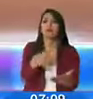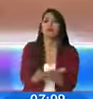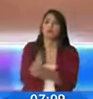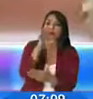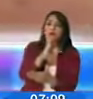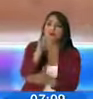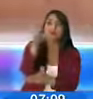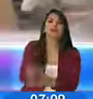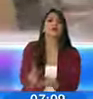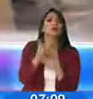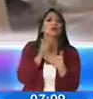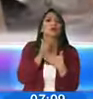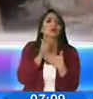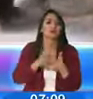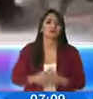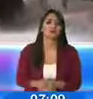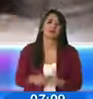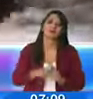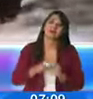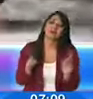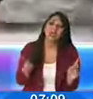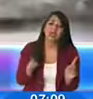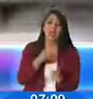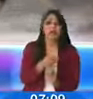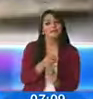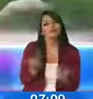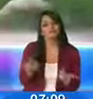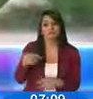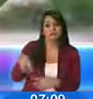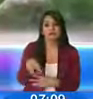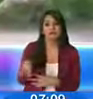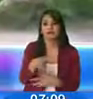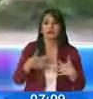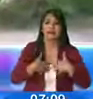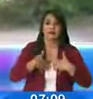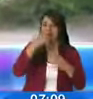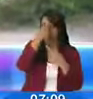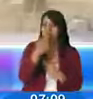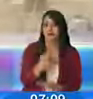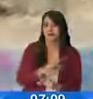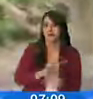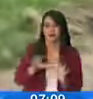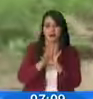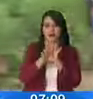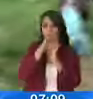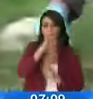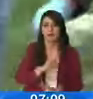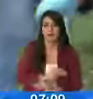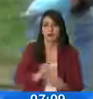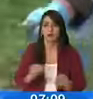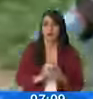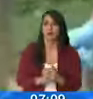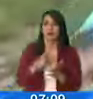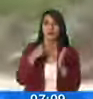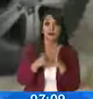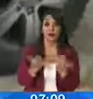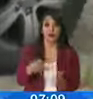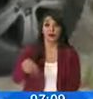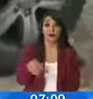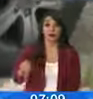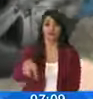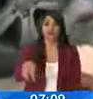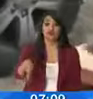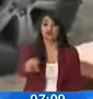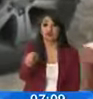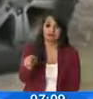embargo, esta labor que acaba con vida silvestre es ilegal. Más aún cuando las boas constrictor se encuentran en la lista roja